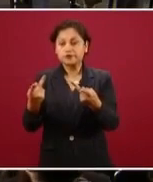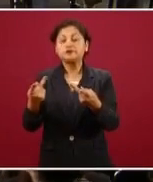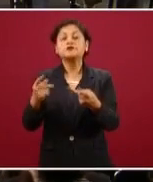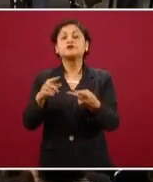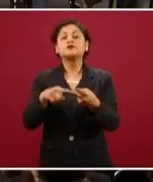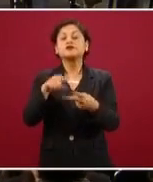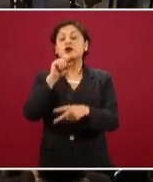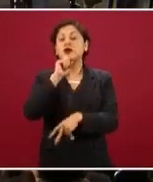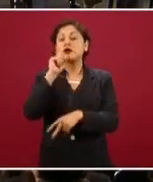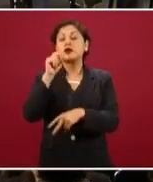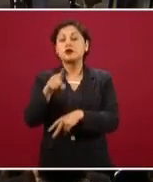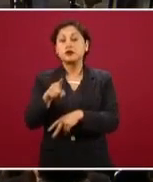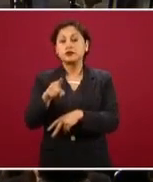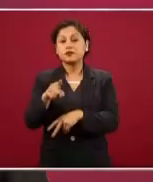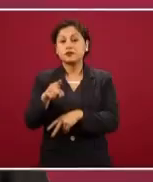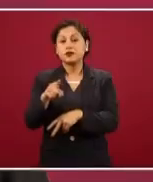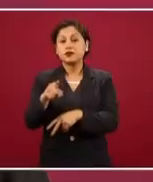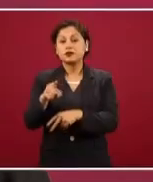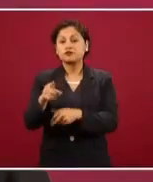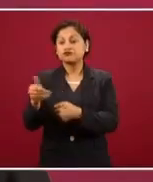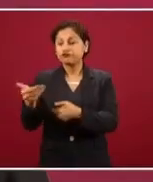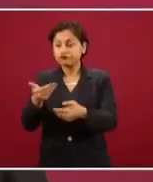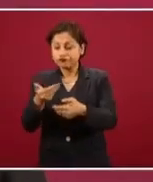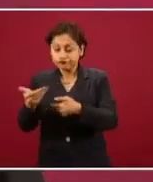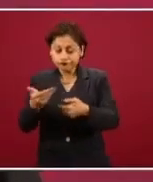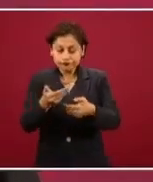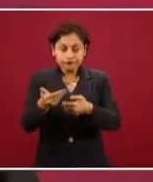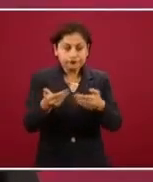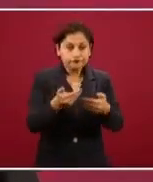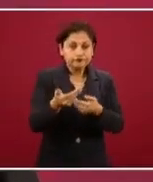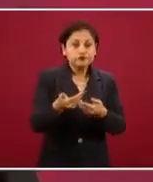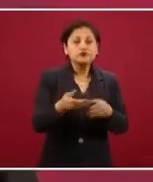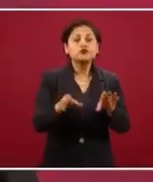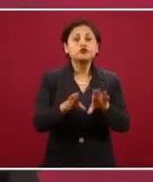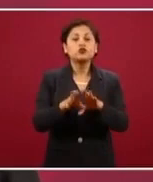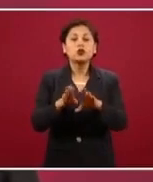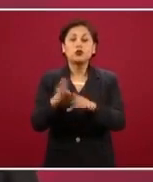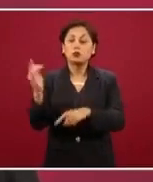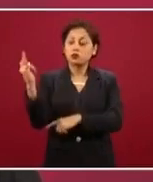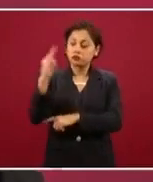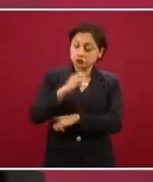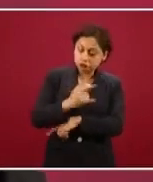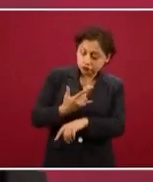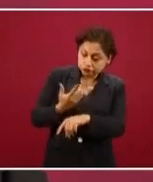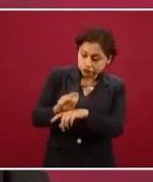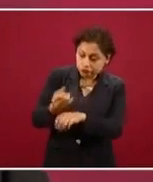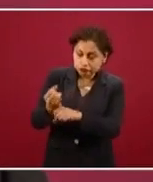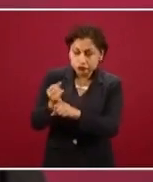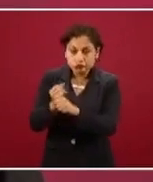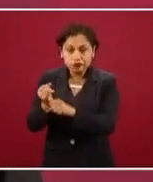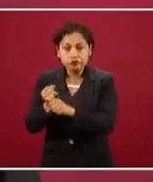negociación de conformidad con los avalúos y con la